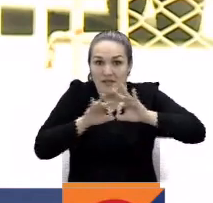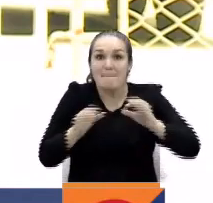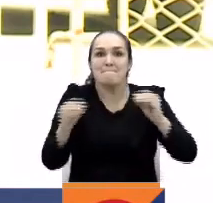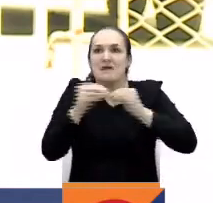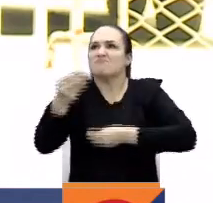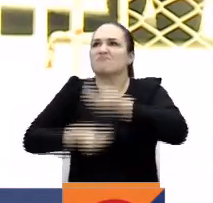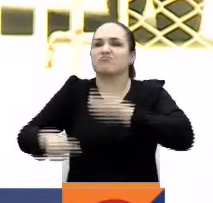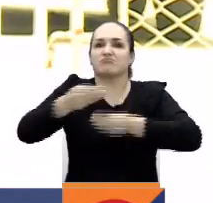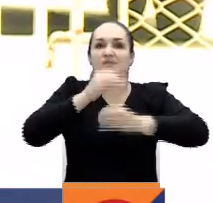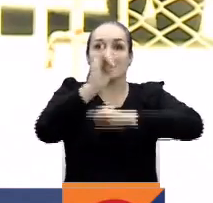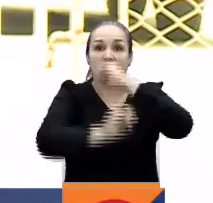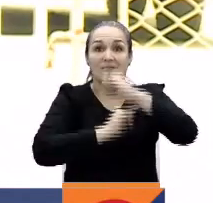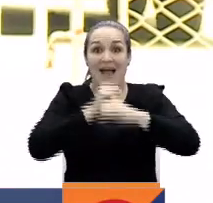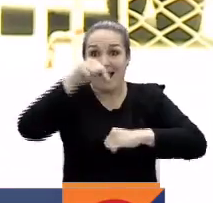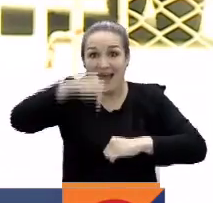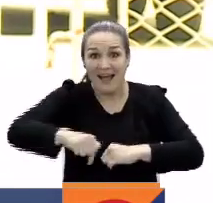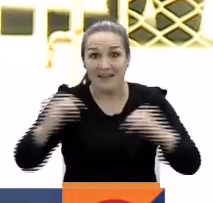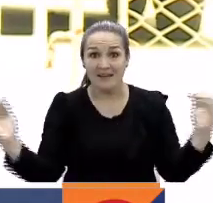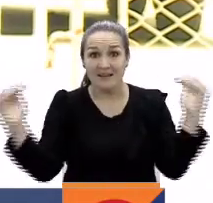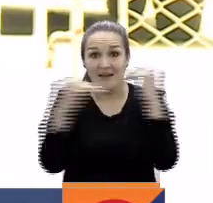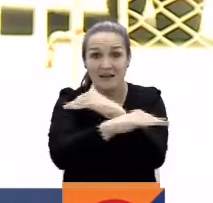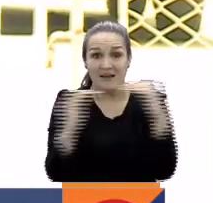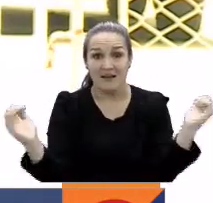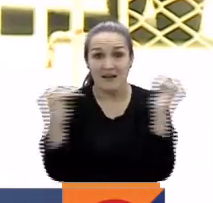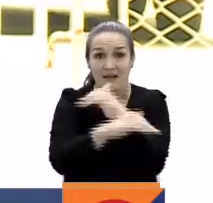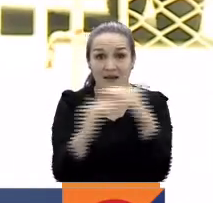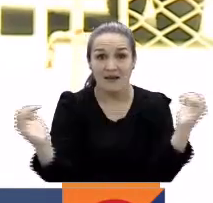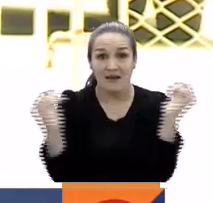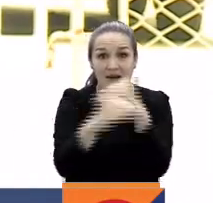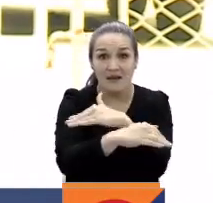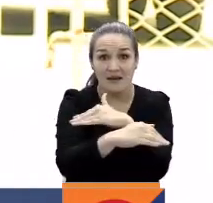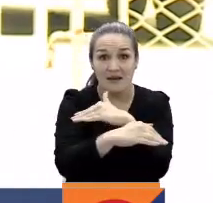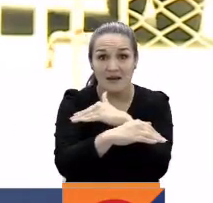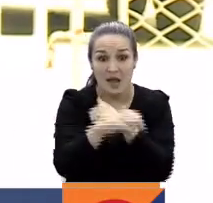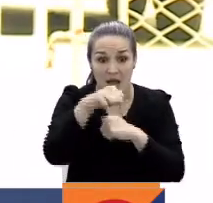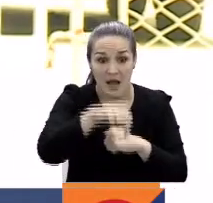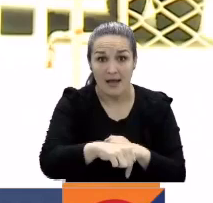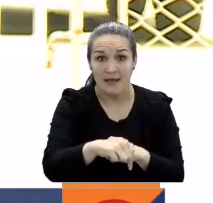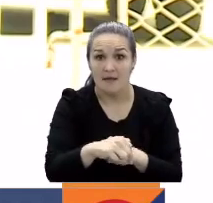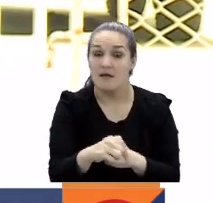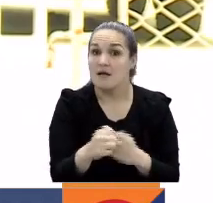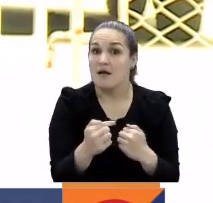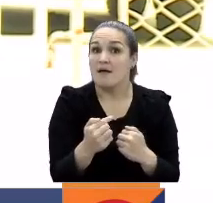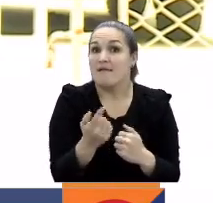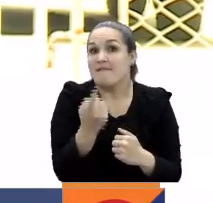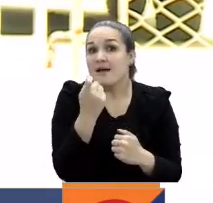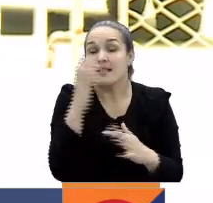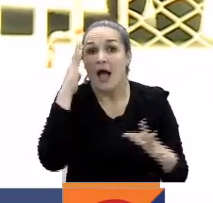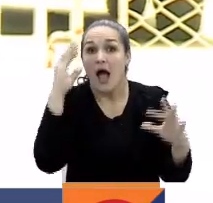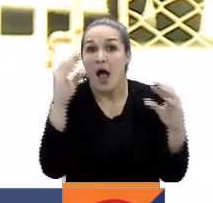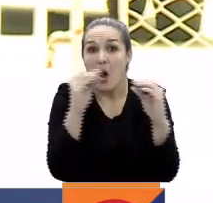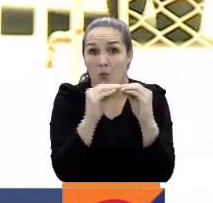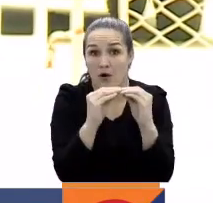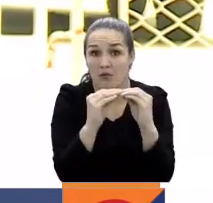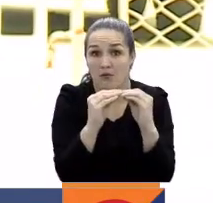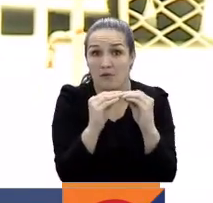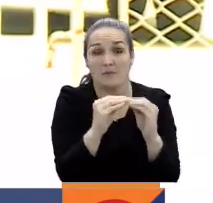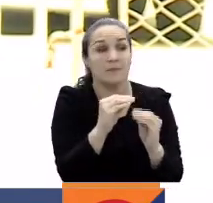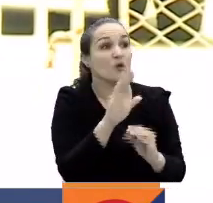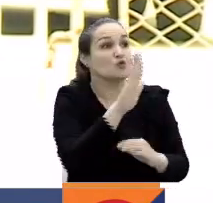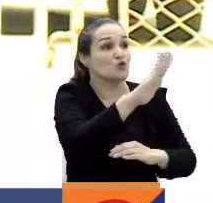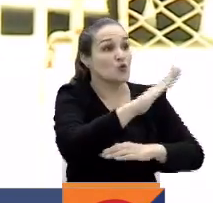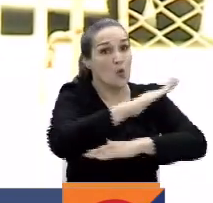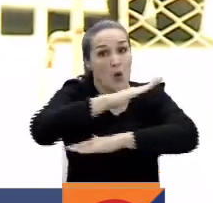Por esta carretera se podría llegar, si hubiera un acuerdo, el embajador de Venezuela, nuestro